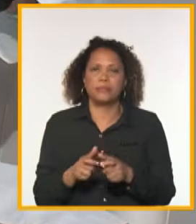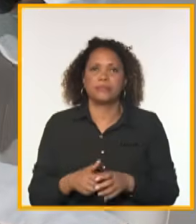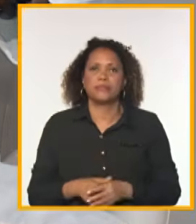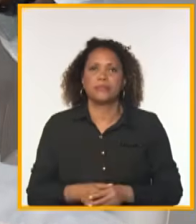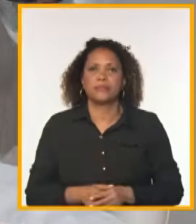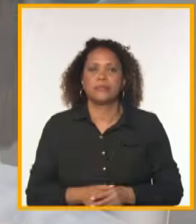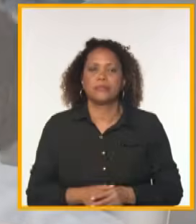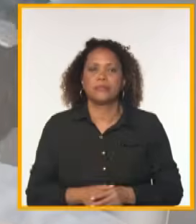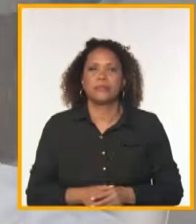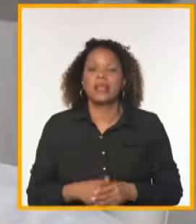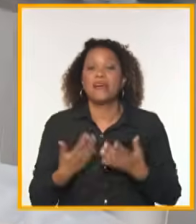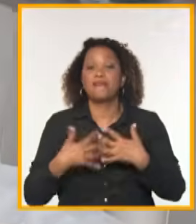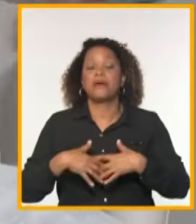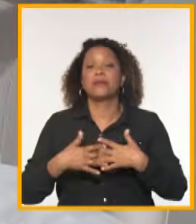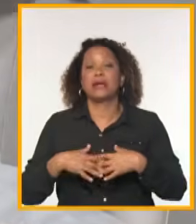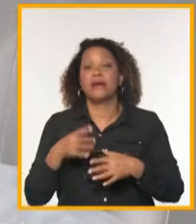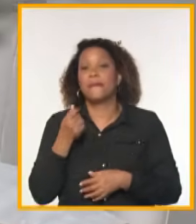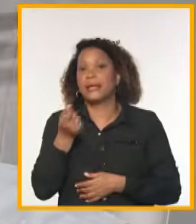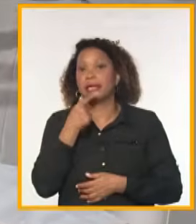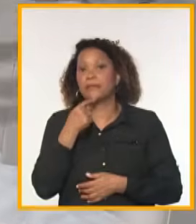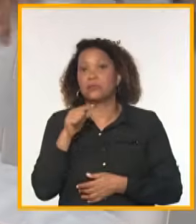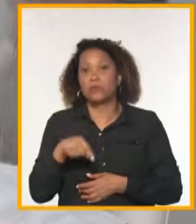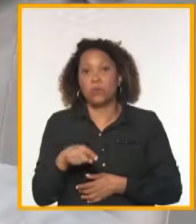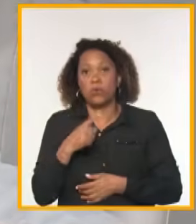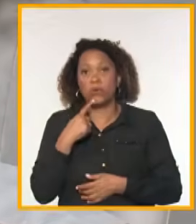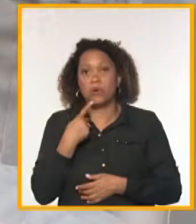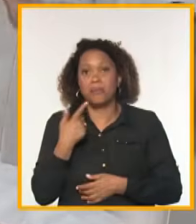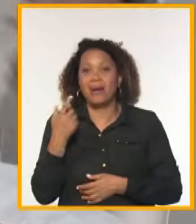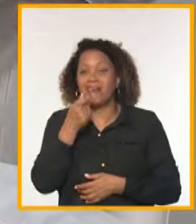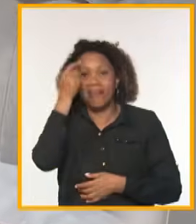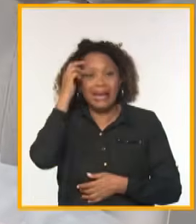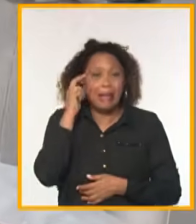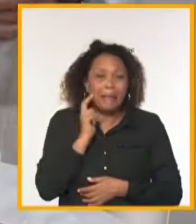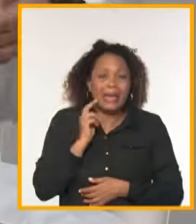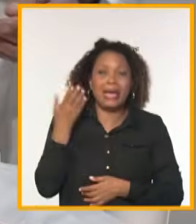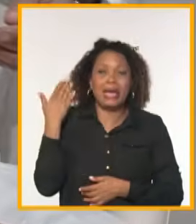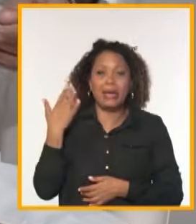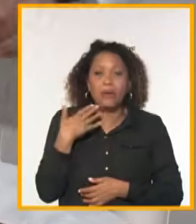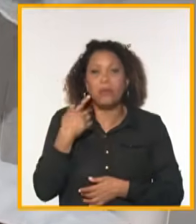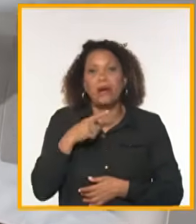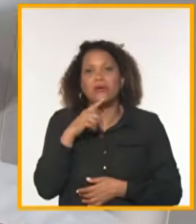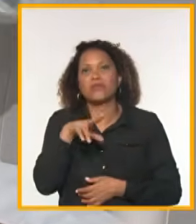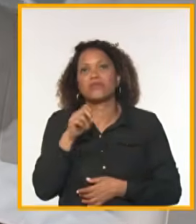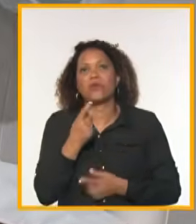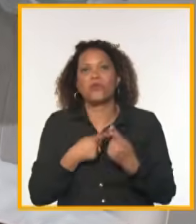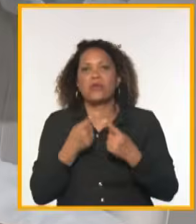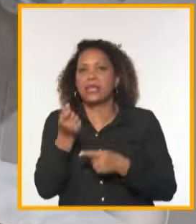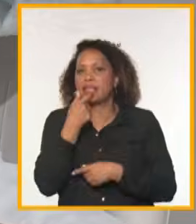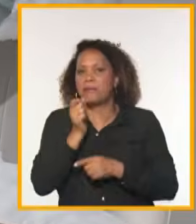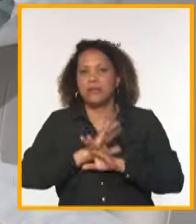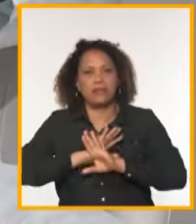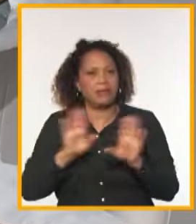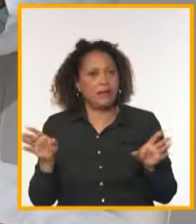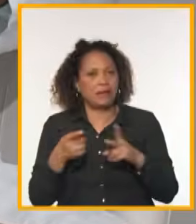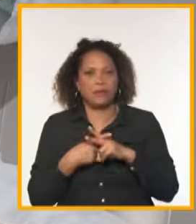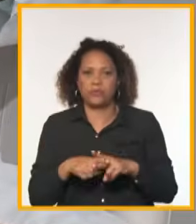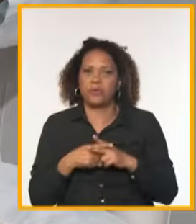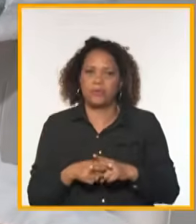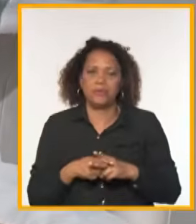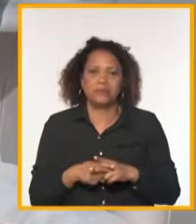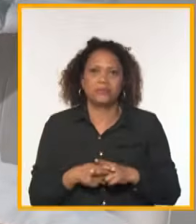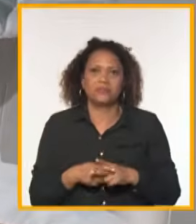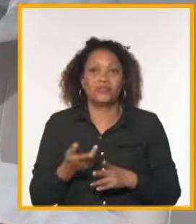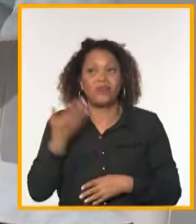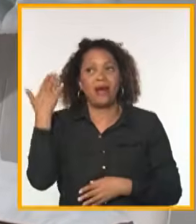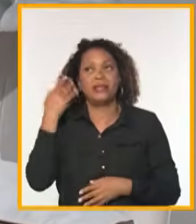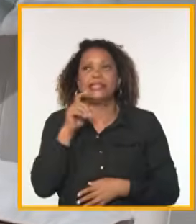los medicamentos que hoy en día son medicamentos más viejos, más tóxicos, porque hoy en día con una sola tabletica tú resuelves el problema. Y antes, por